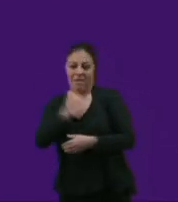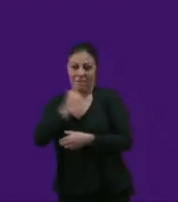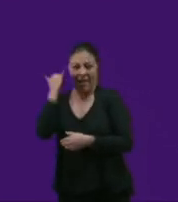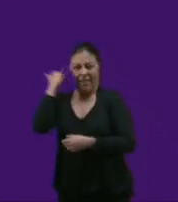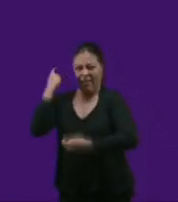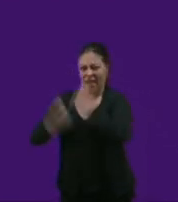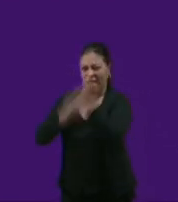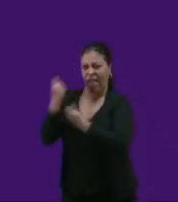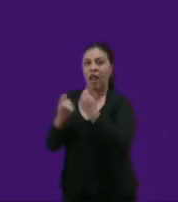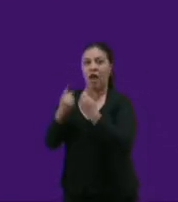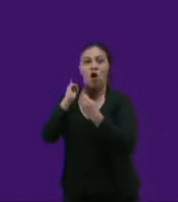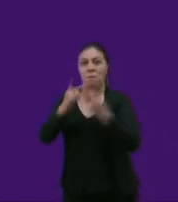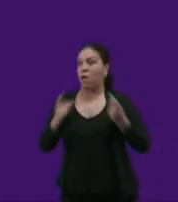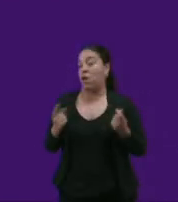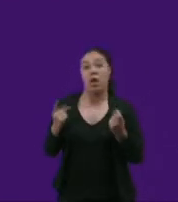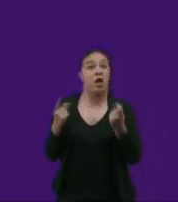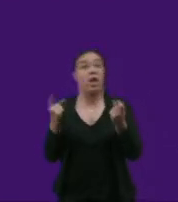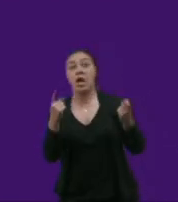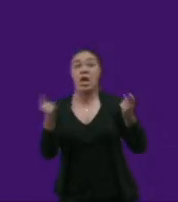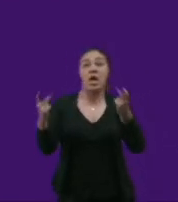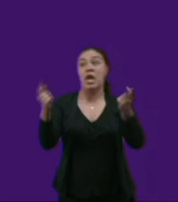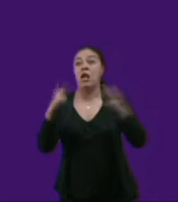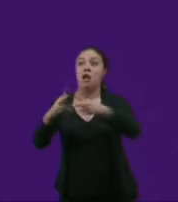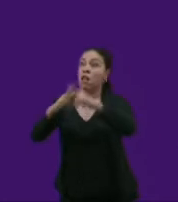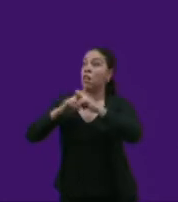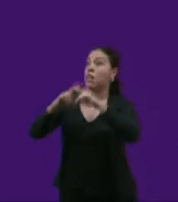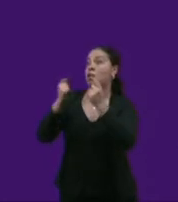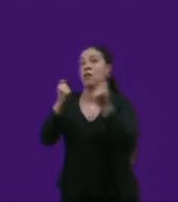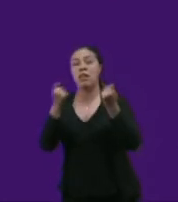por acelerarse a conseguir cheques más grandes.